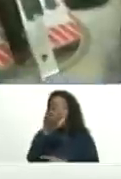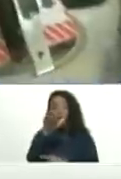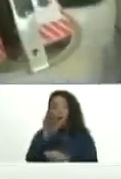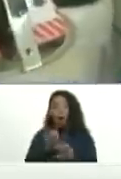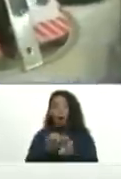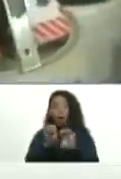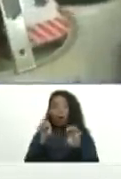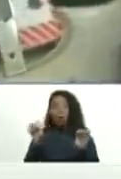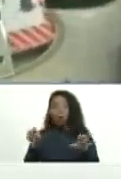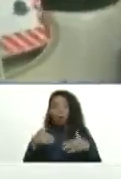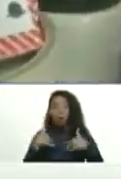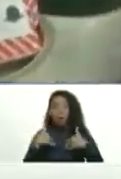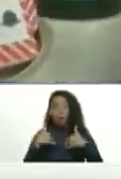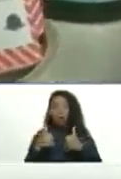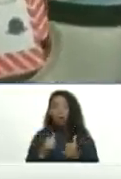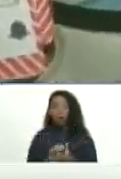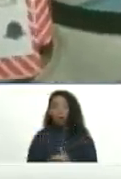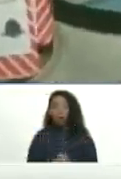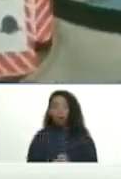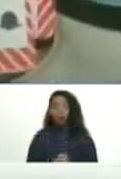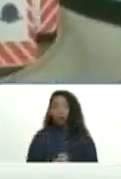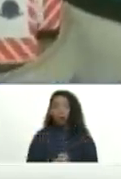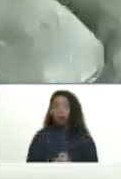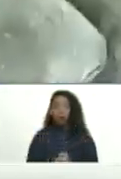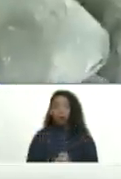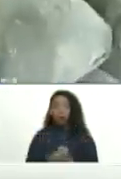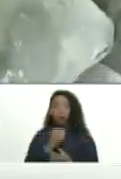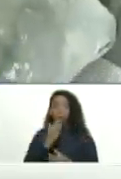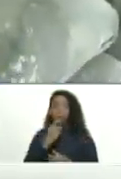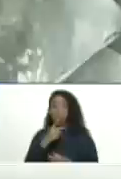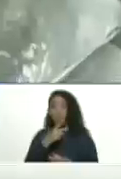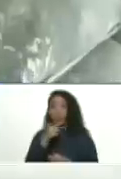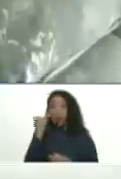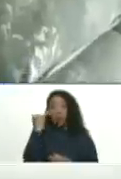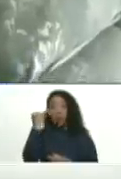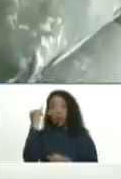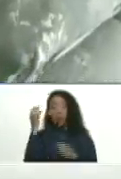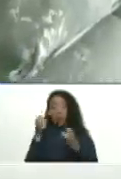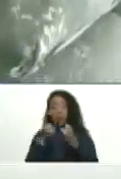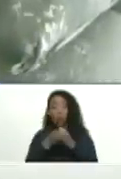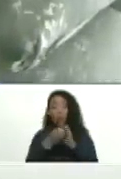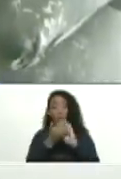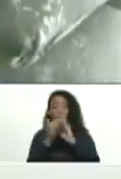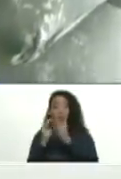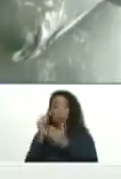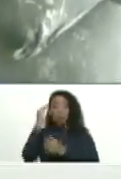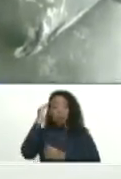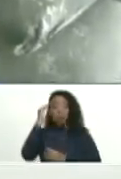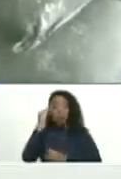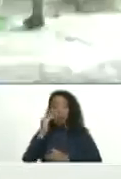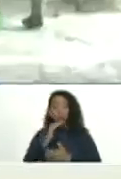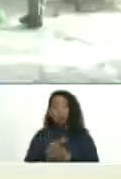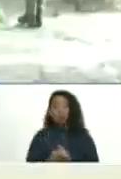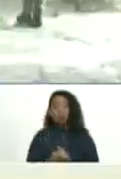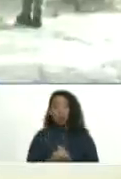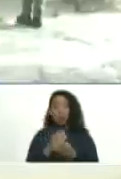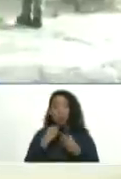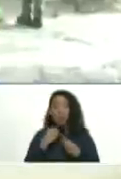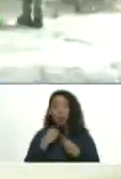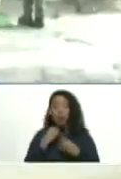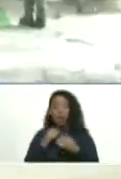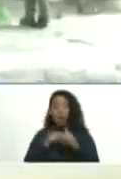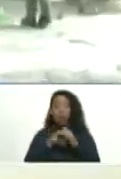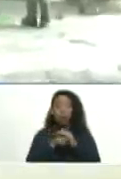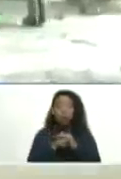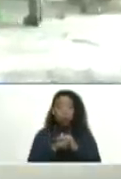educación, en salud, si no hubiéramos creado las brigadas comunitarias militares para entrarle